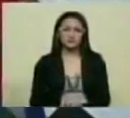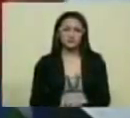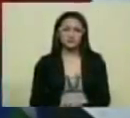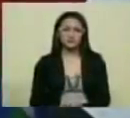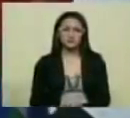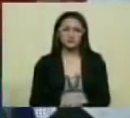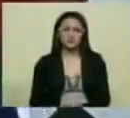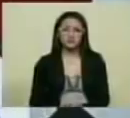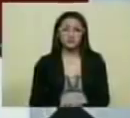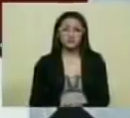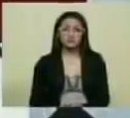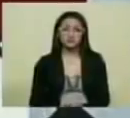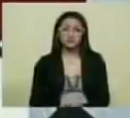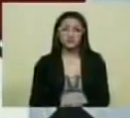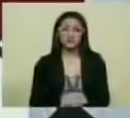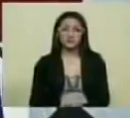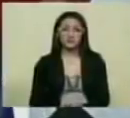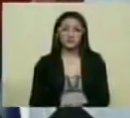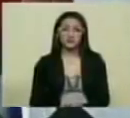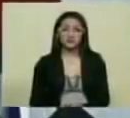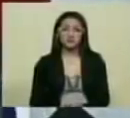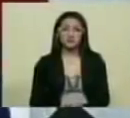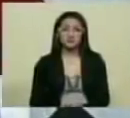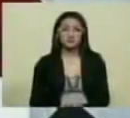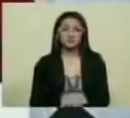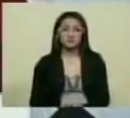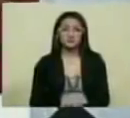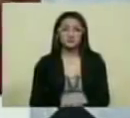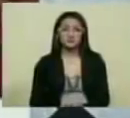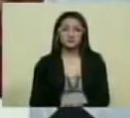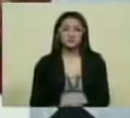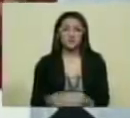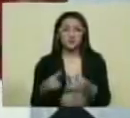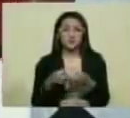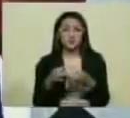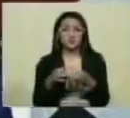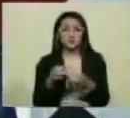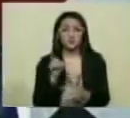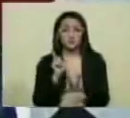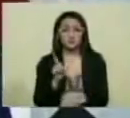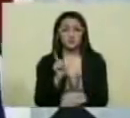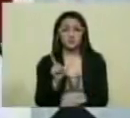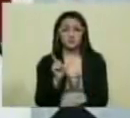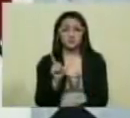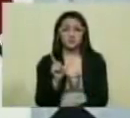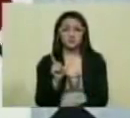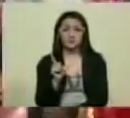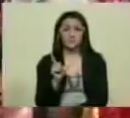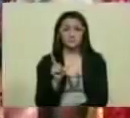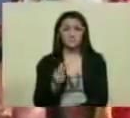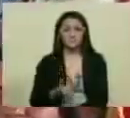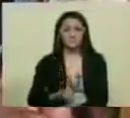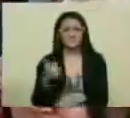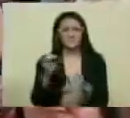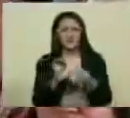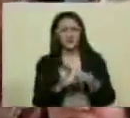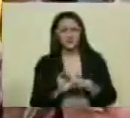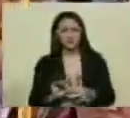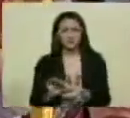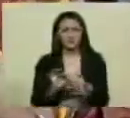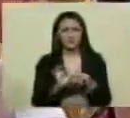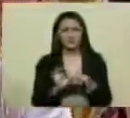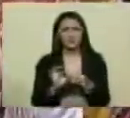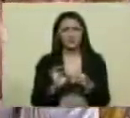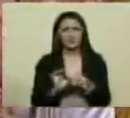Hugo Chávez y la juventud del Partido Socialista Unido de Venezuela y el Partido Socialista Unido de Venezuela salen más unidos y fortalecidos